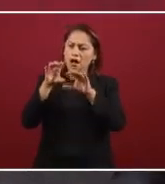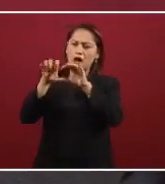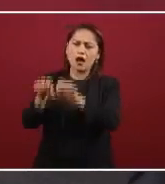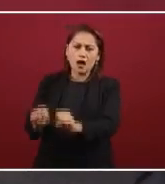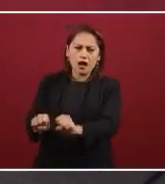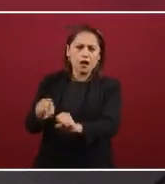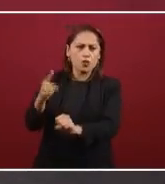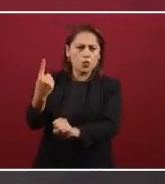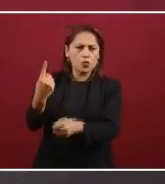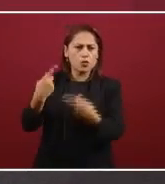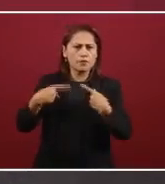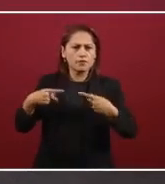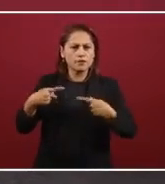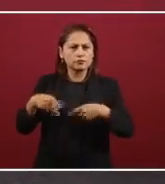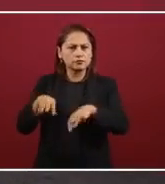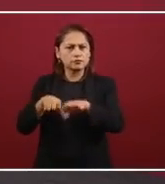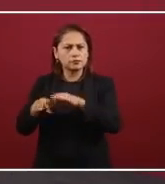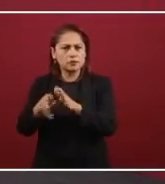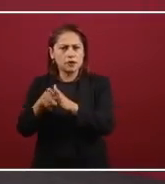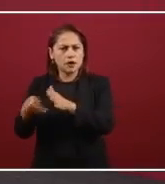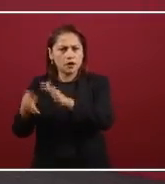periodista